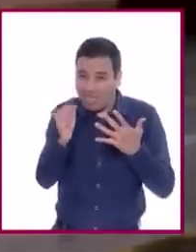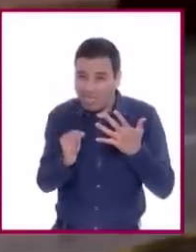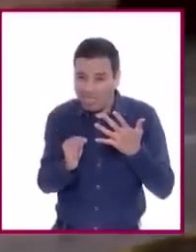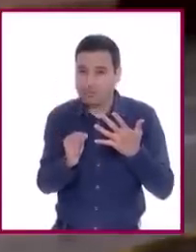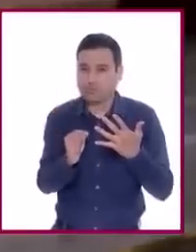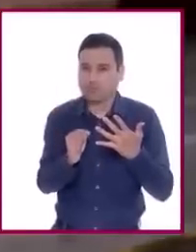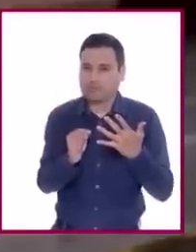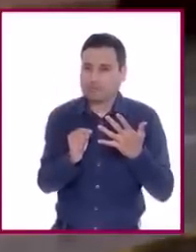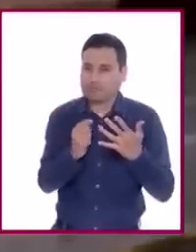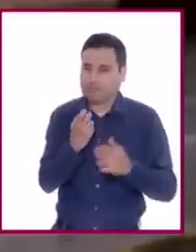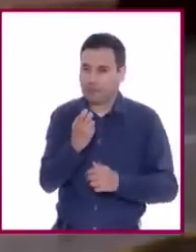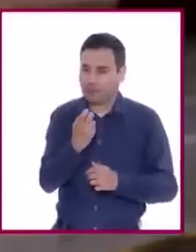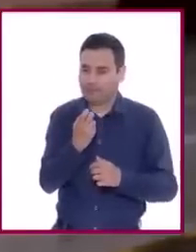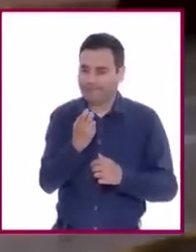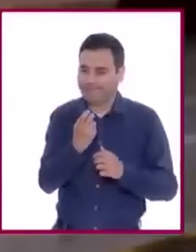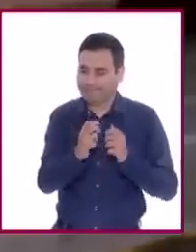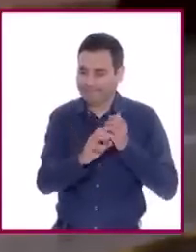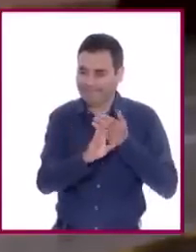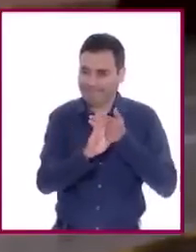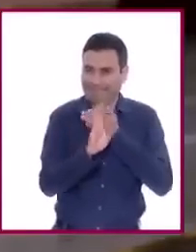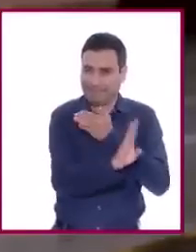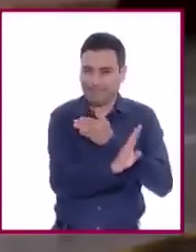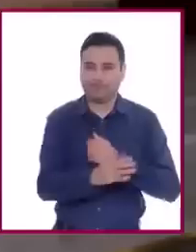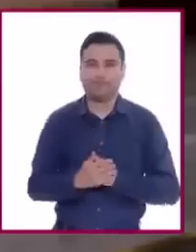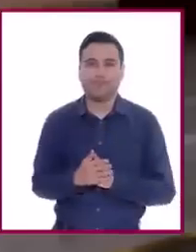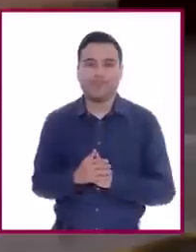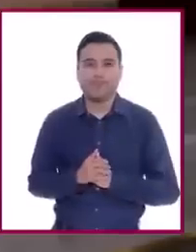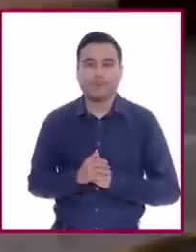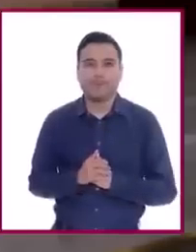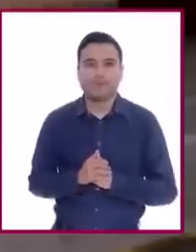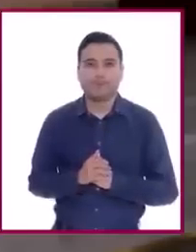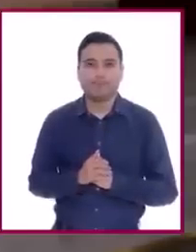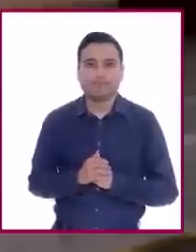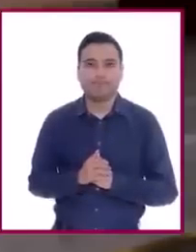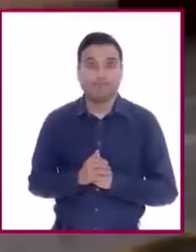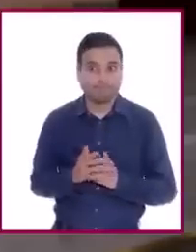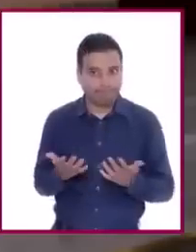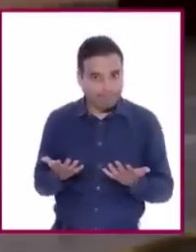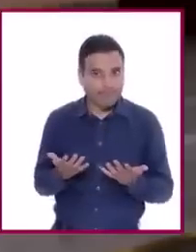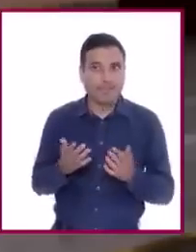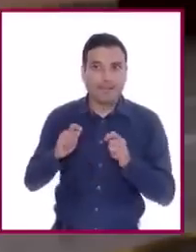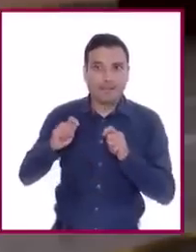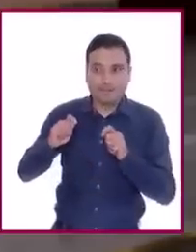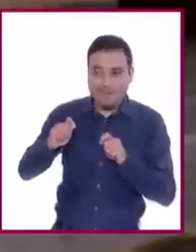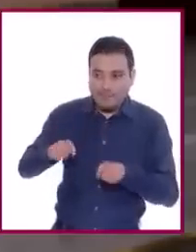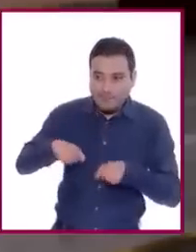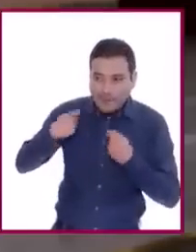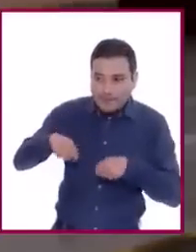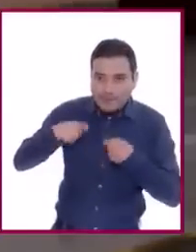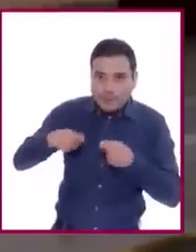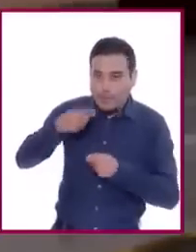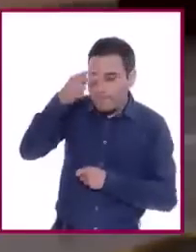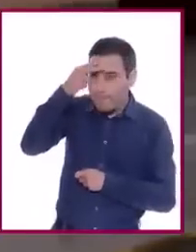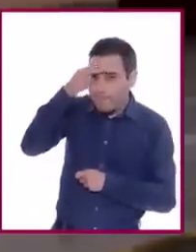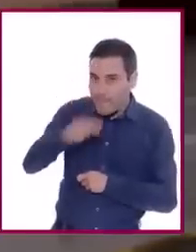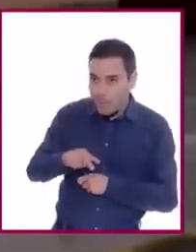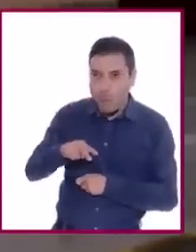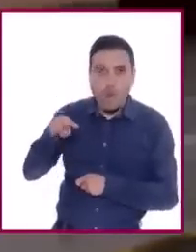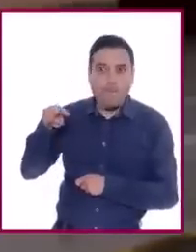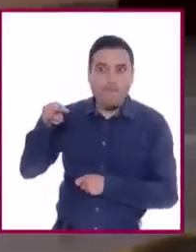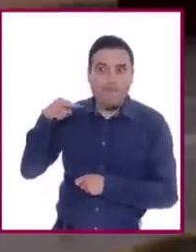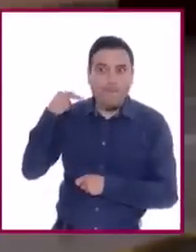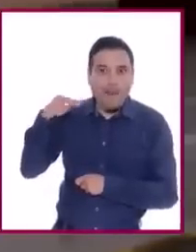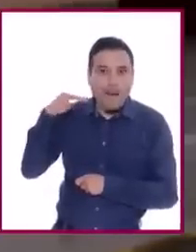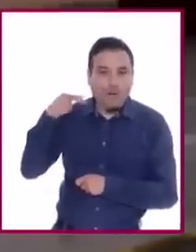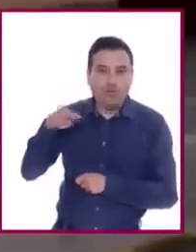su fin entonces esa es la importancia de mostrar precisamente una tradición porque los veracruzanos asumimos